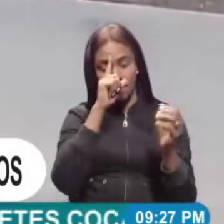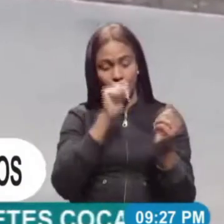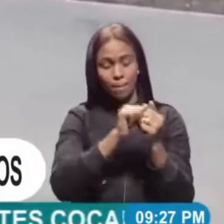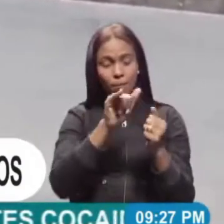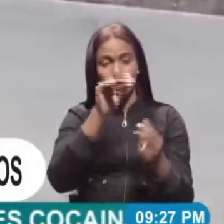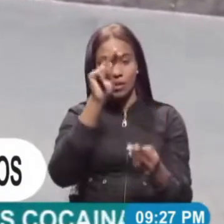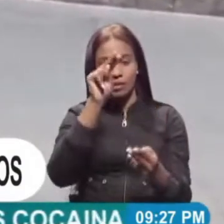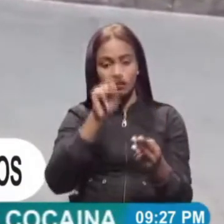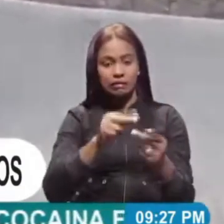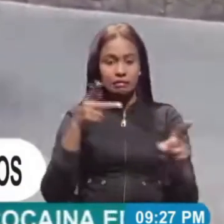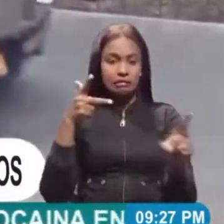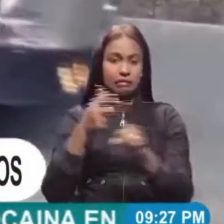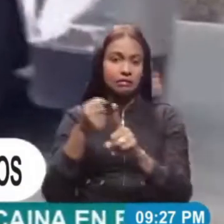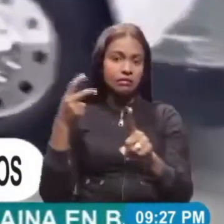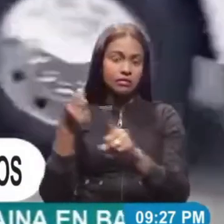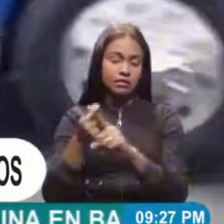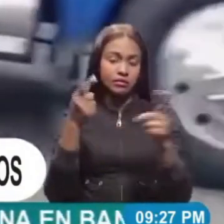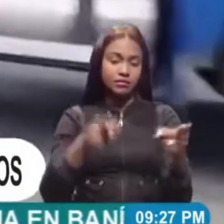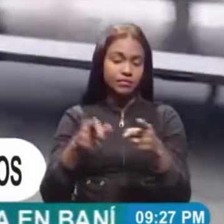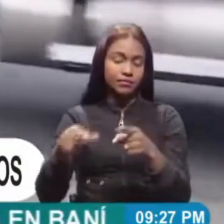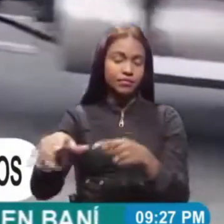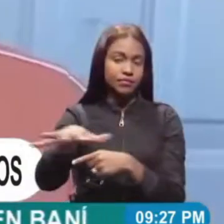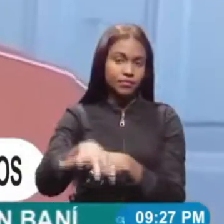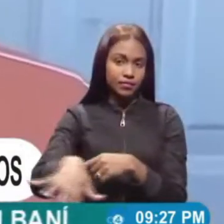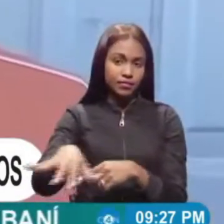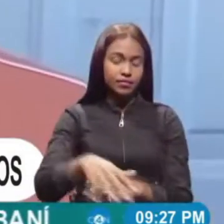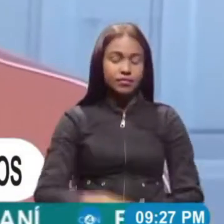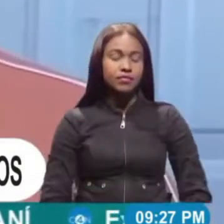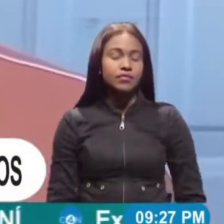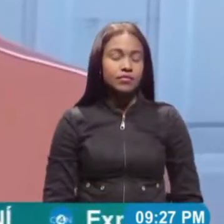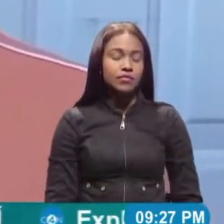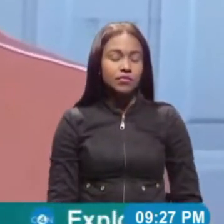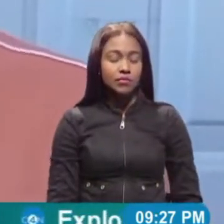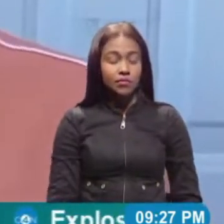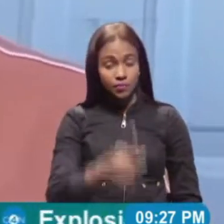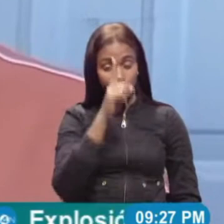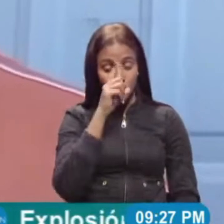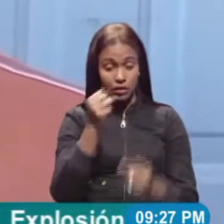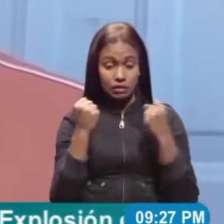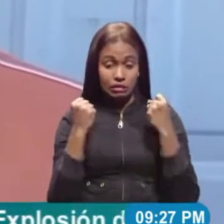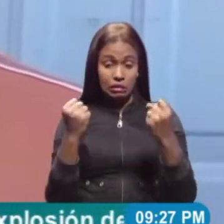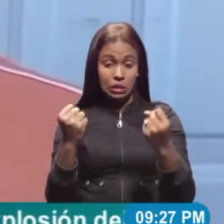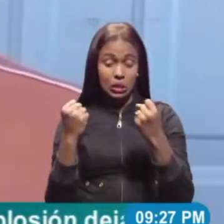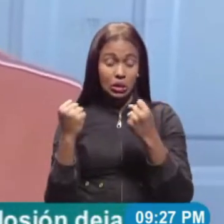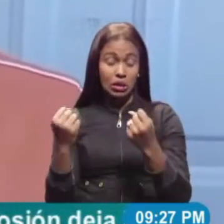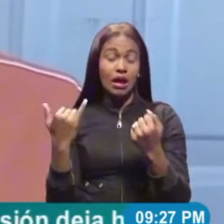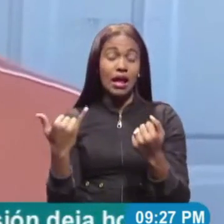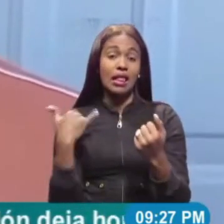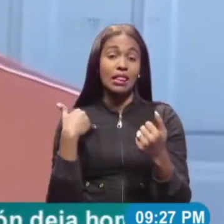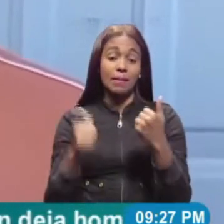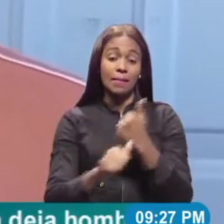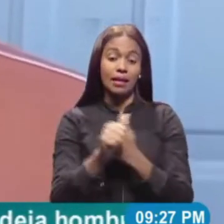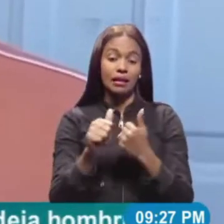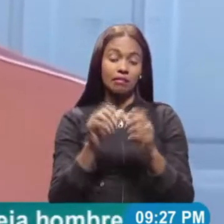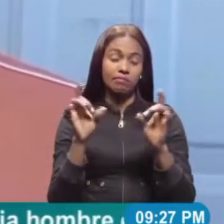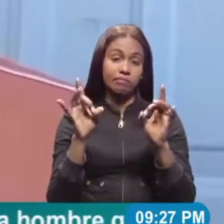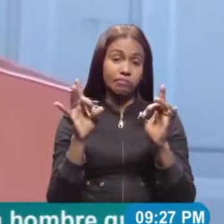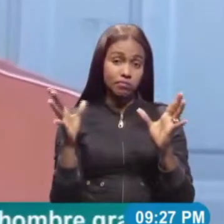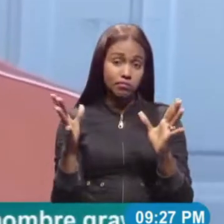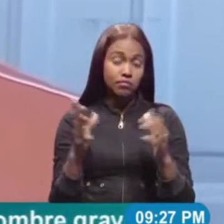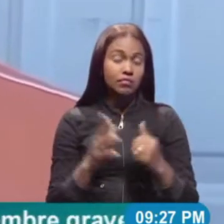los accidentes de tránsito que ocurren en esta zona. Bueno, la carretera ahora hay que evitar como nunca, un peligro, eso es increíble.